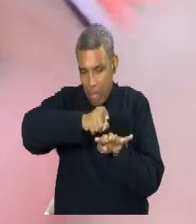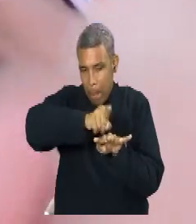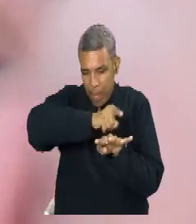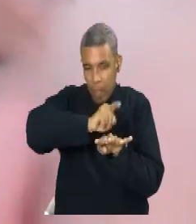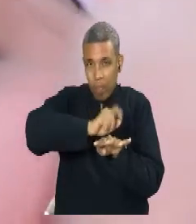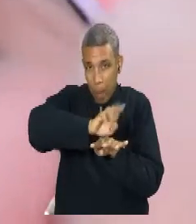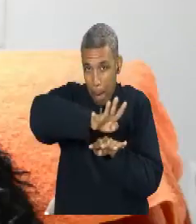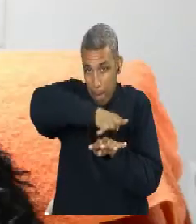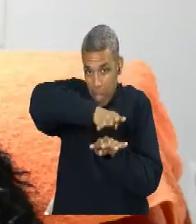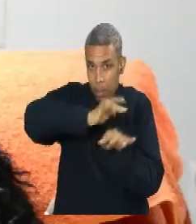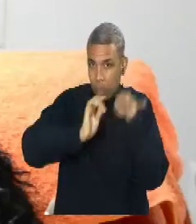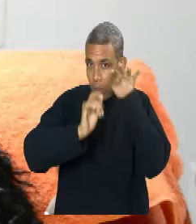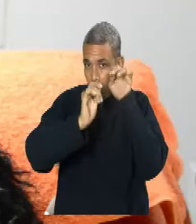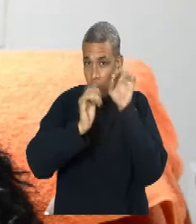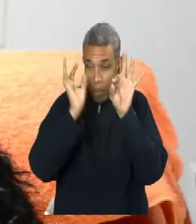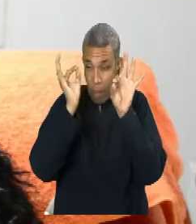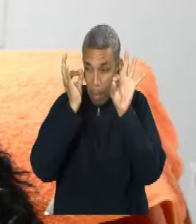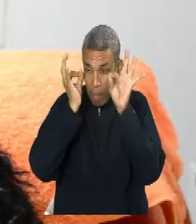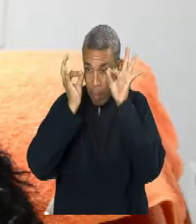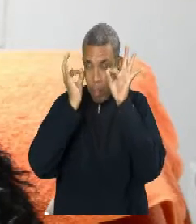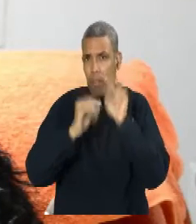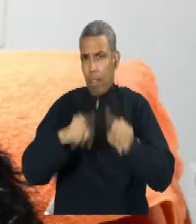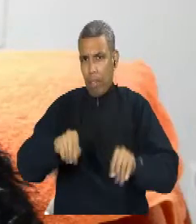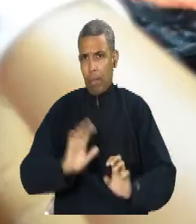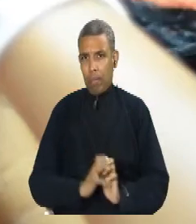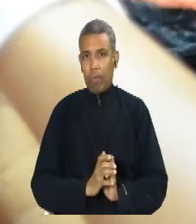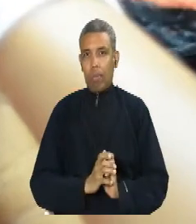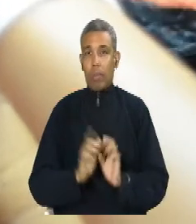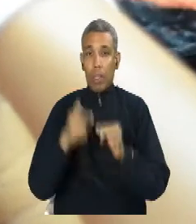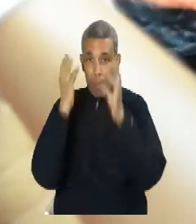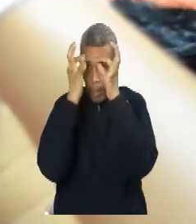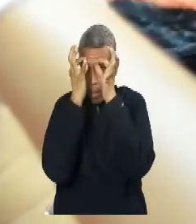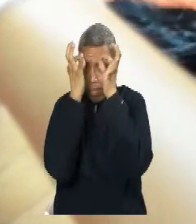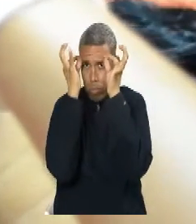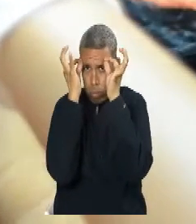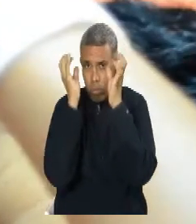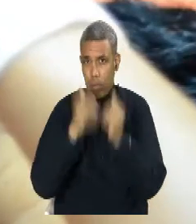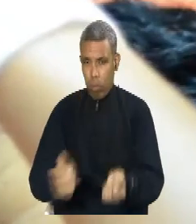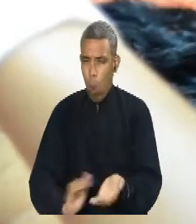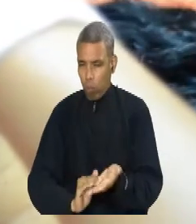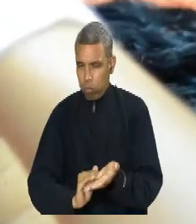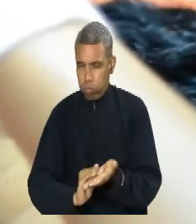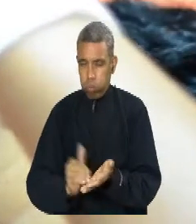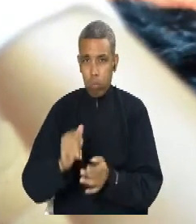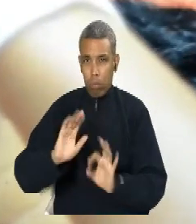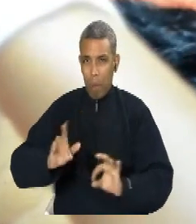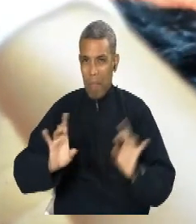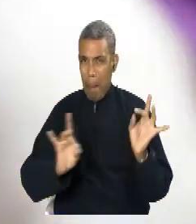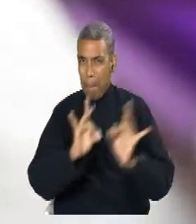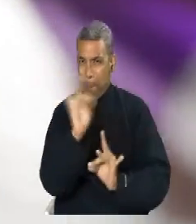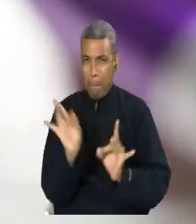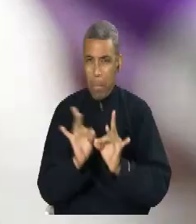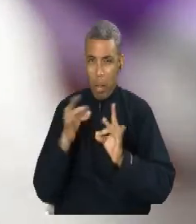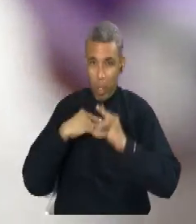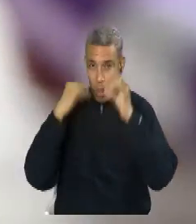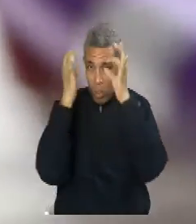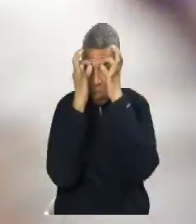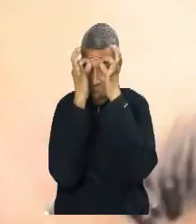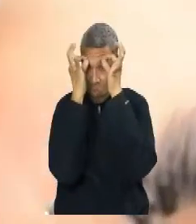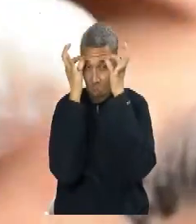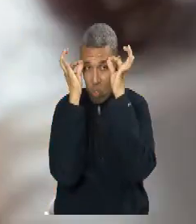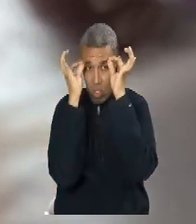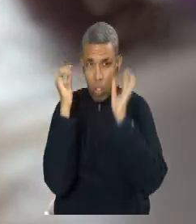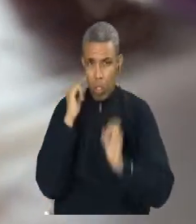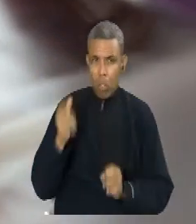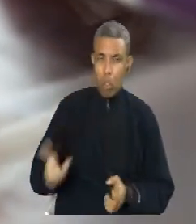sombreado deseas cuentan con la última tendencia para embellecer y perfeccionar sus cejas con la tecnología de micro blanding de